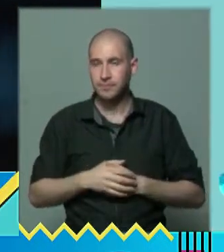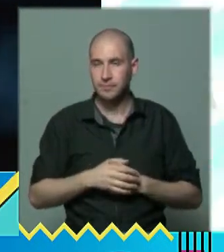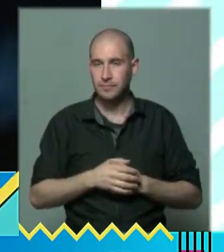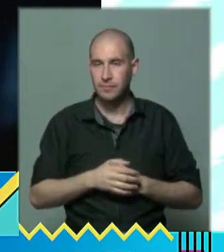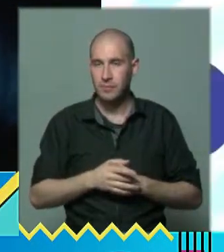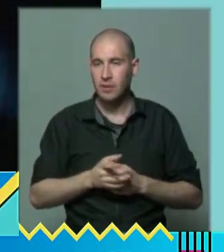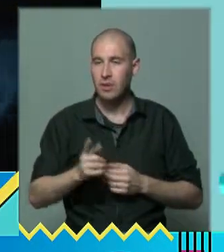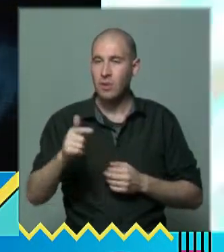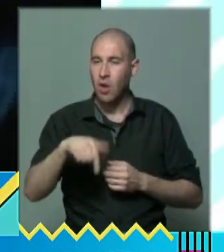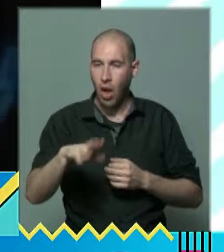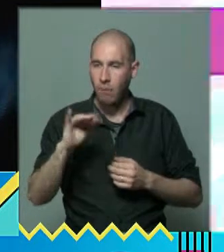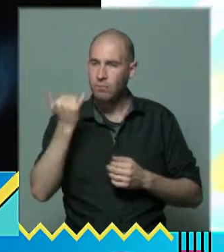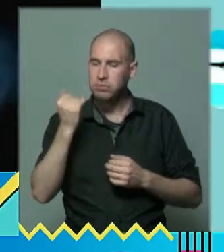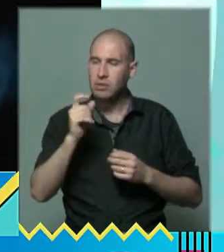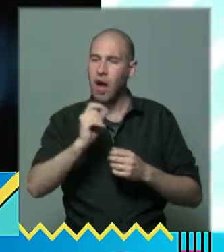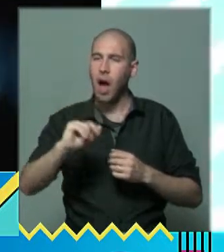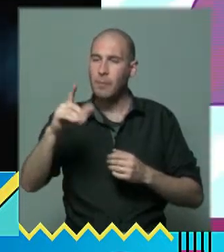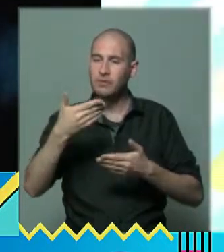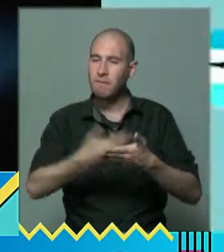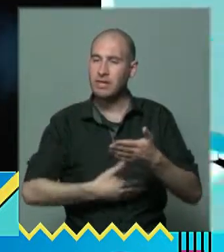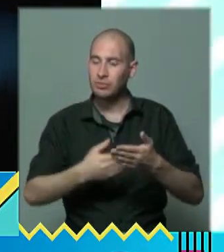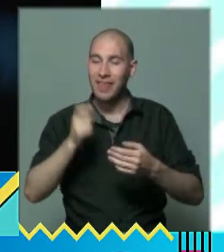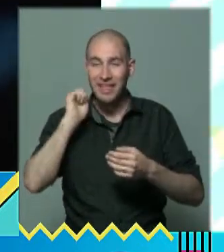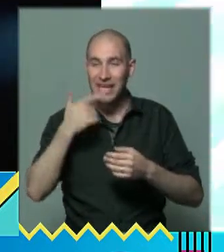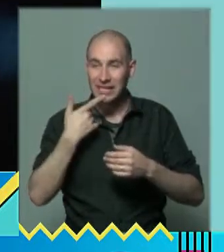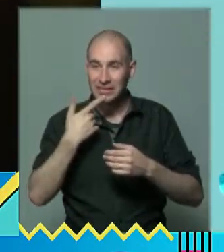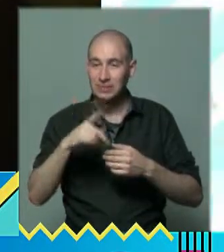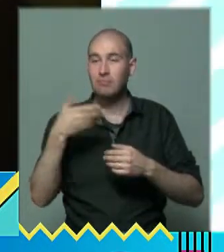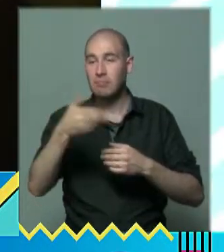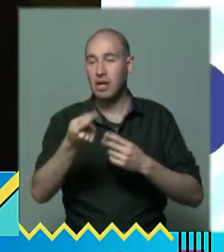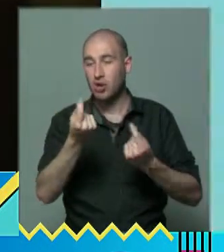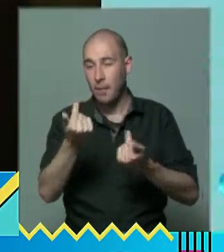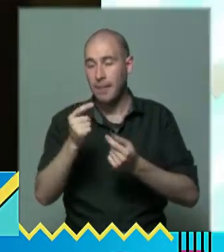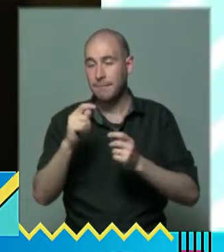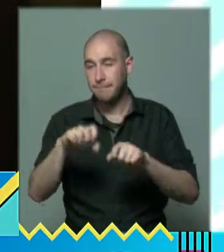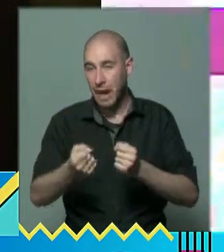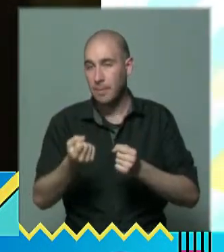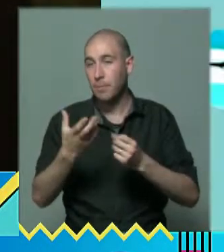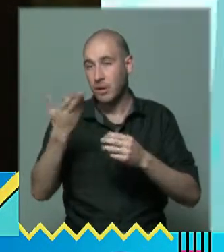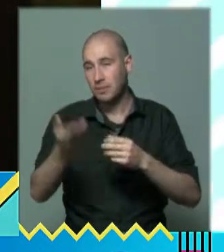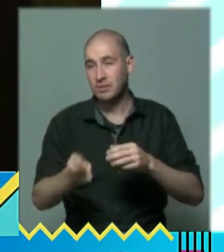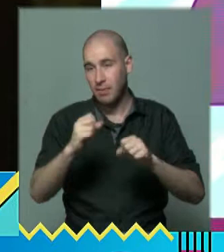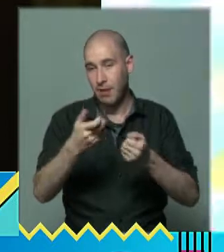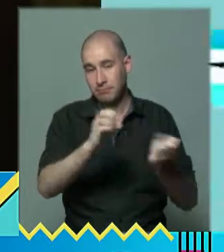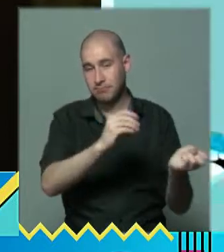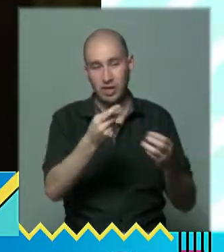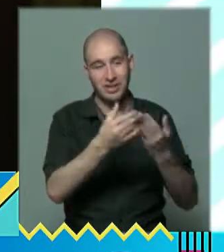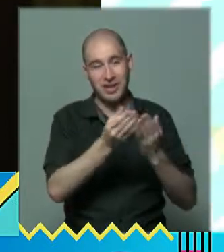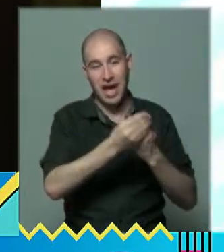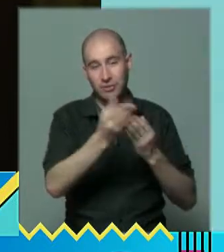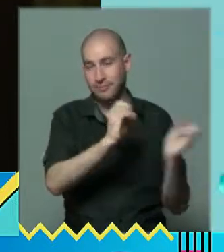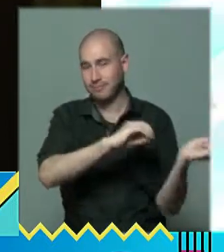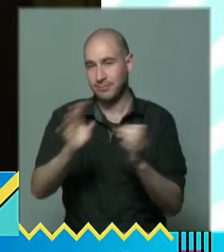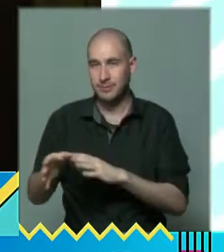Obviamente lo vamos a ver, este aumento de la factura del gas, cuando vayamos a comprar el pan, porque el panadero lo va a trasladar, ¿no es